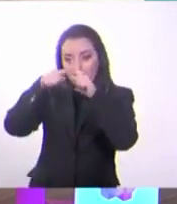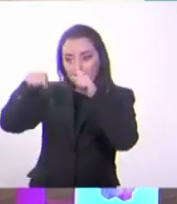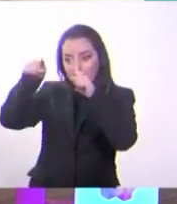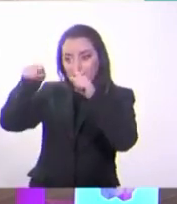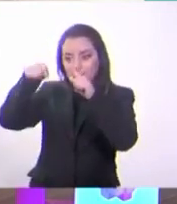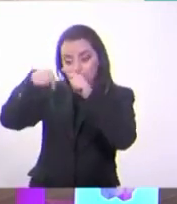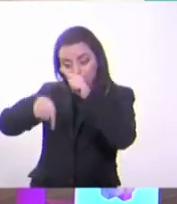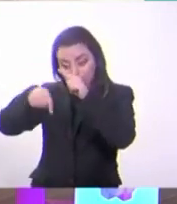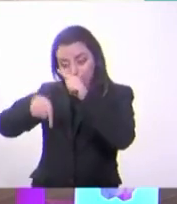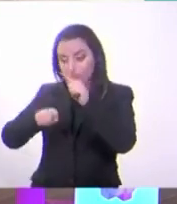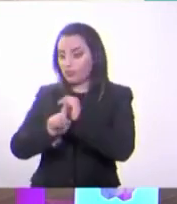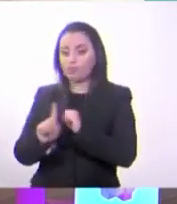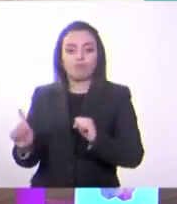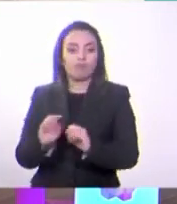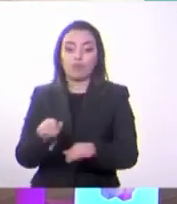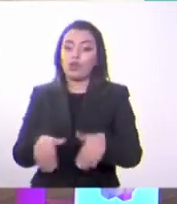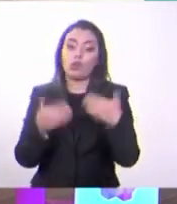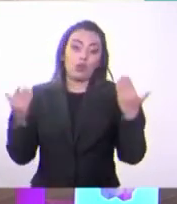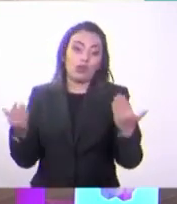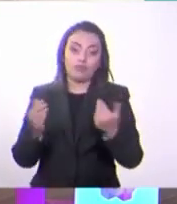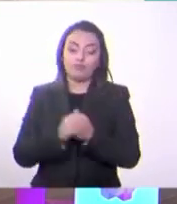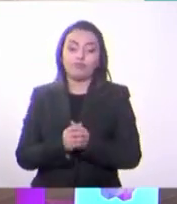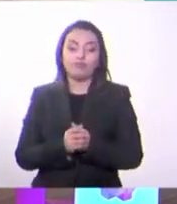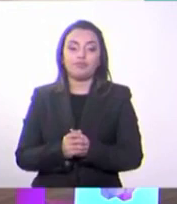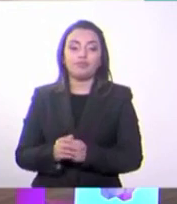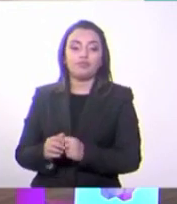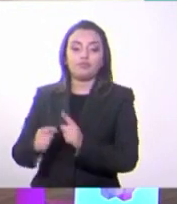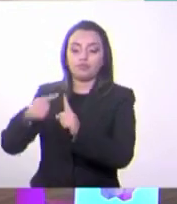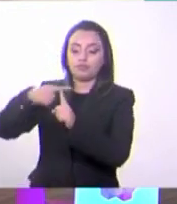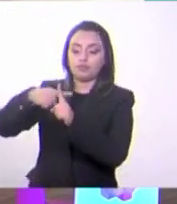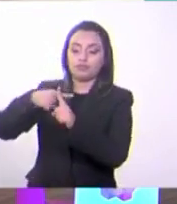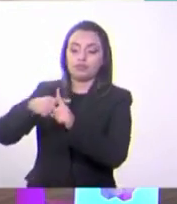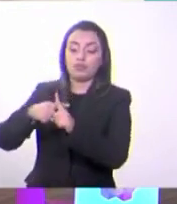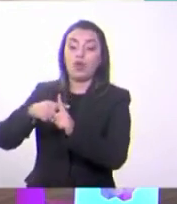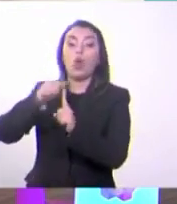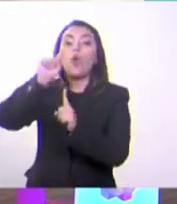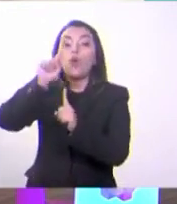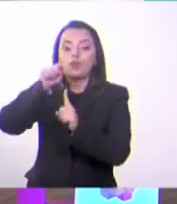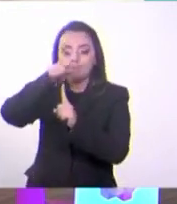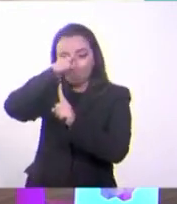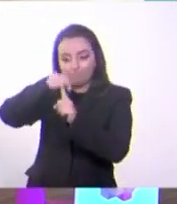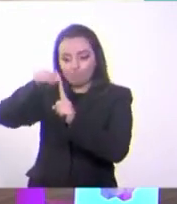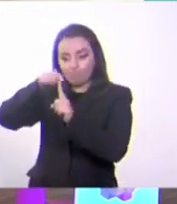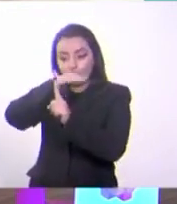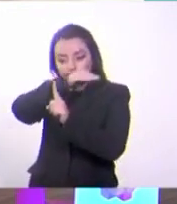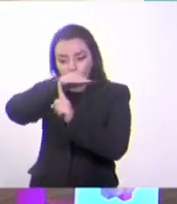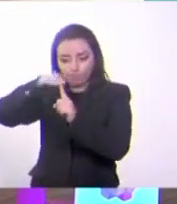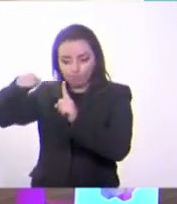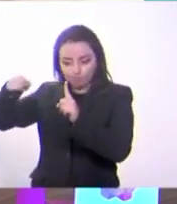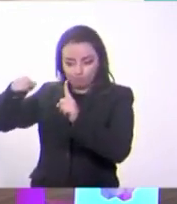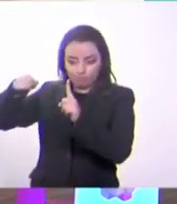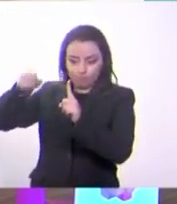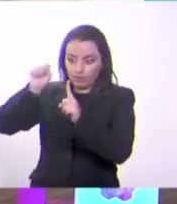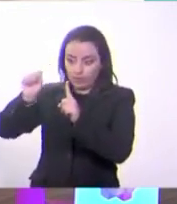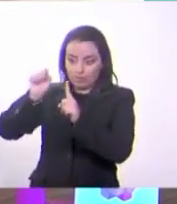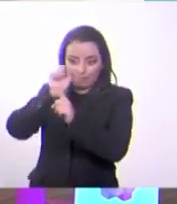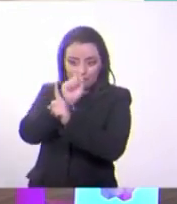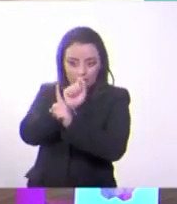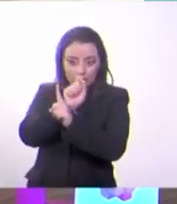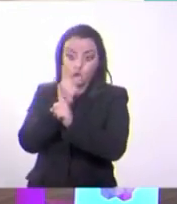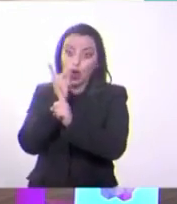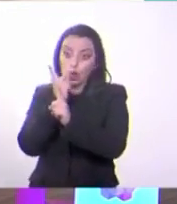Sí, Bueno. pero con una que tracemos y vemos que se corta en 2 puntos o más, porque hay otras funciones que se cortan en más